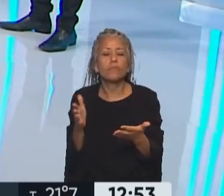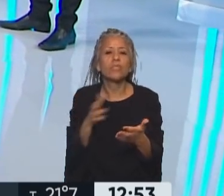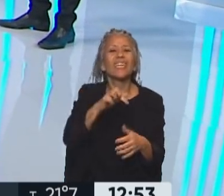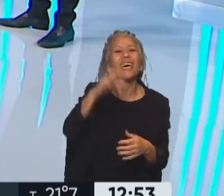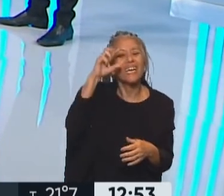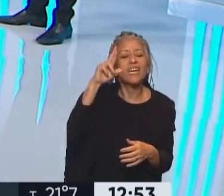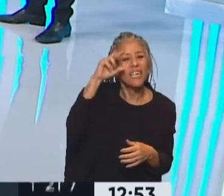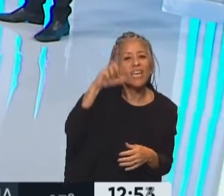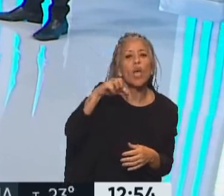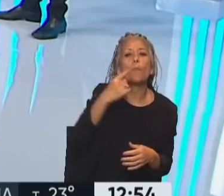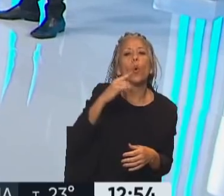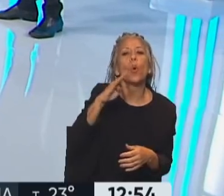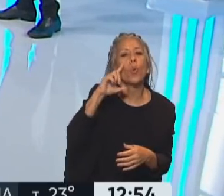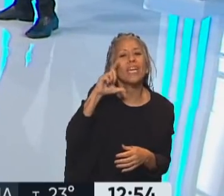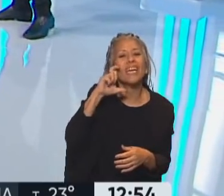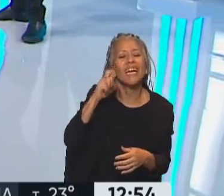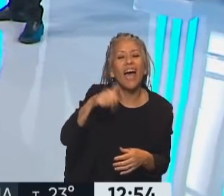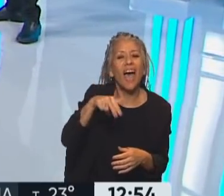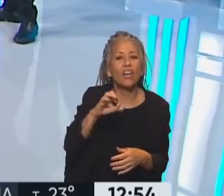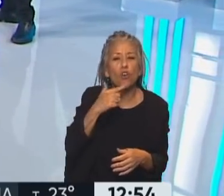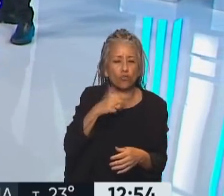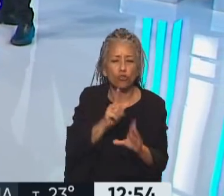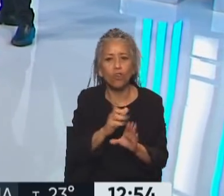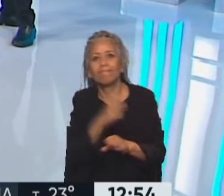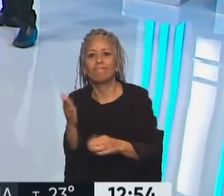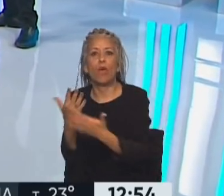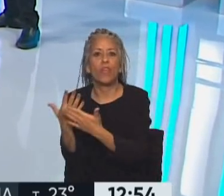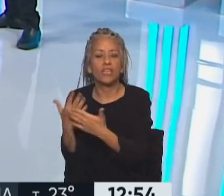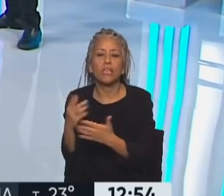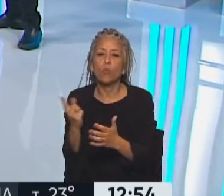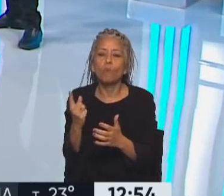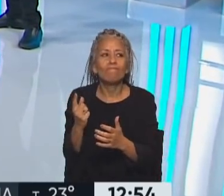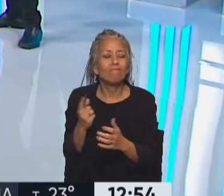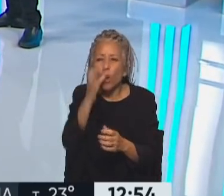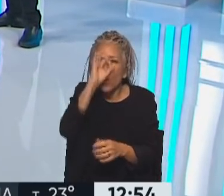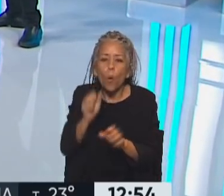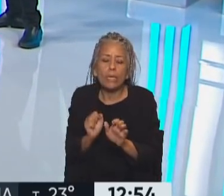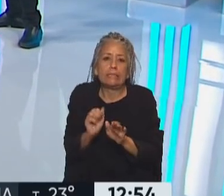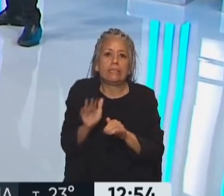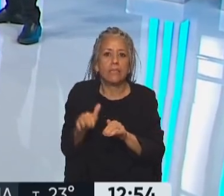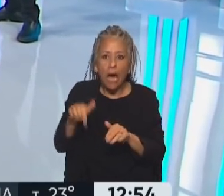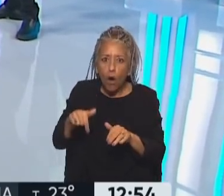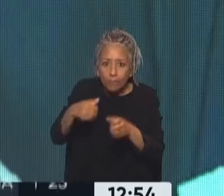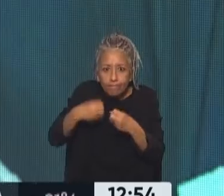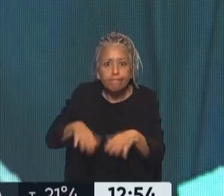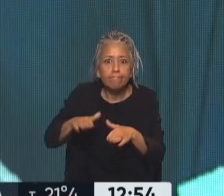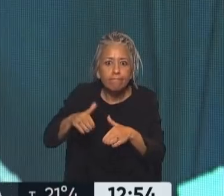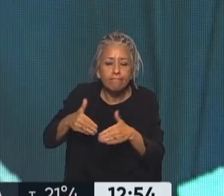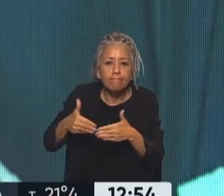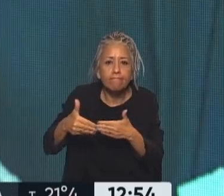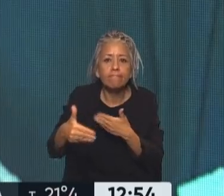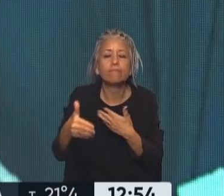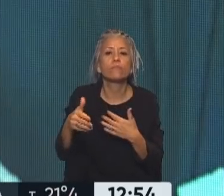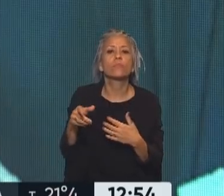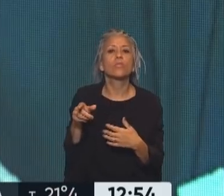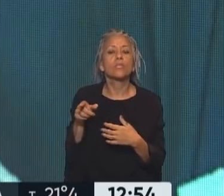clásicos nunca habían terminado de dar ese paso. En esta primera vuelta dieron un primer paso, muchos fueron a Zemmour. Zemmour se define como un